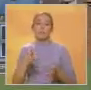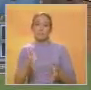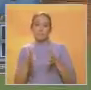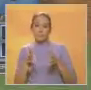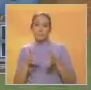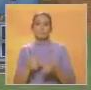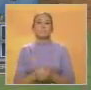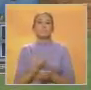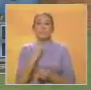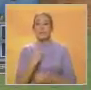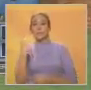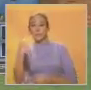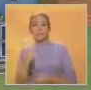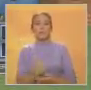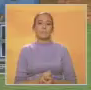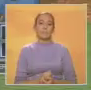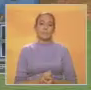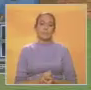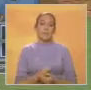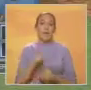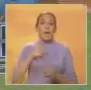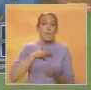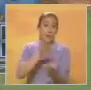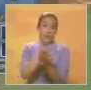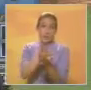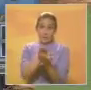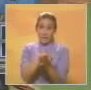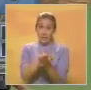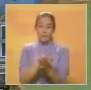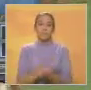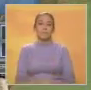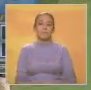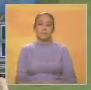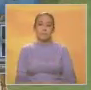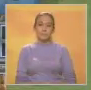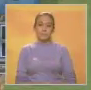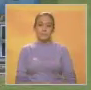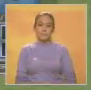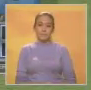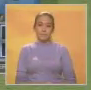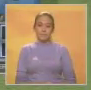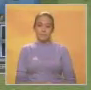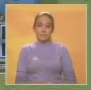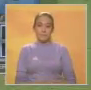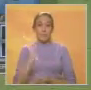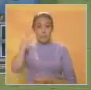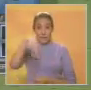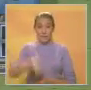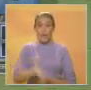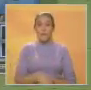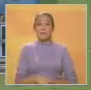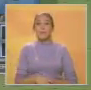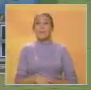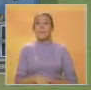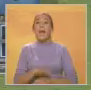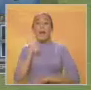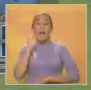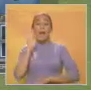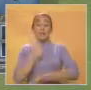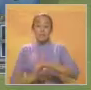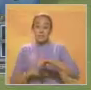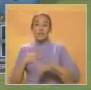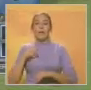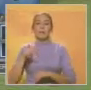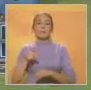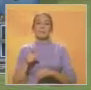carabobeños al irse de TR una con cuadrangular y dos empujadas en maracay Caribes de anzuategui se impuso a los tigres de aragua seis